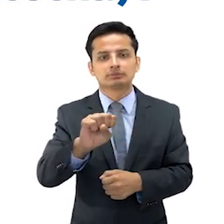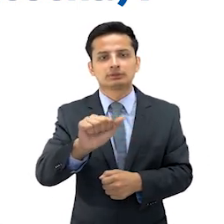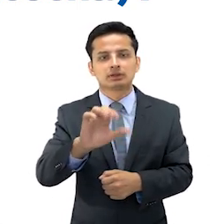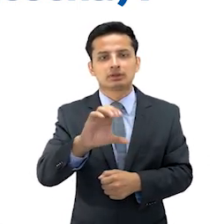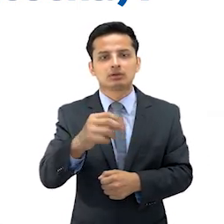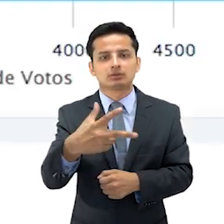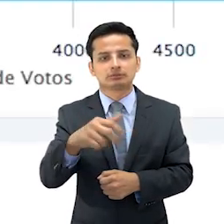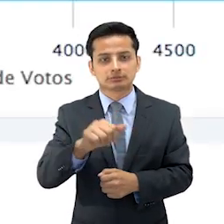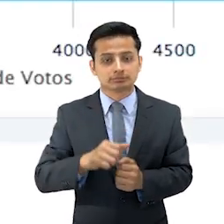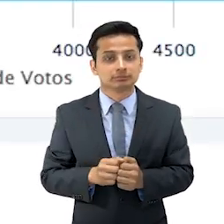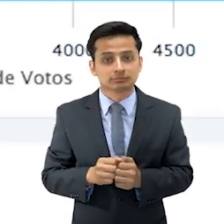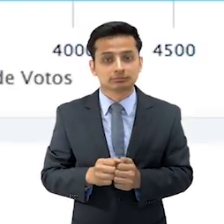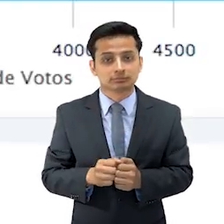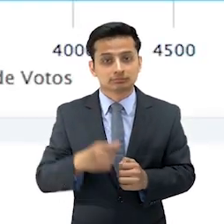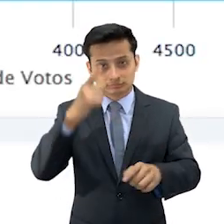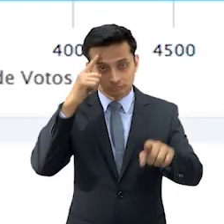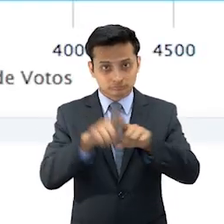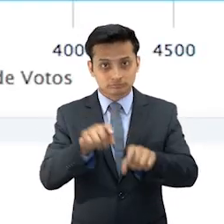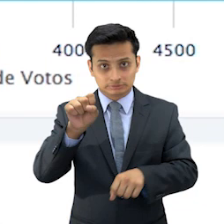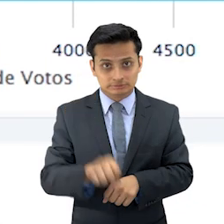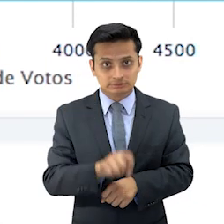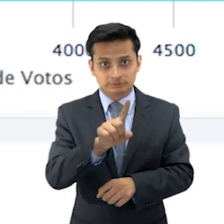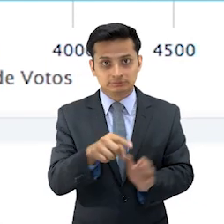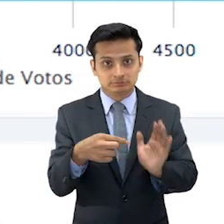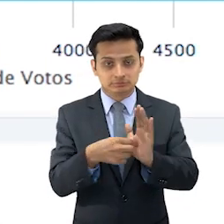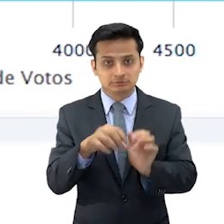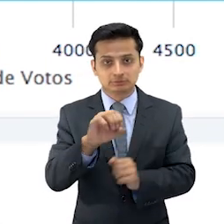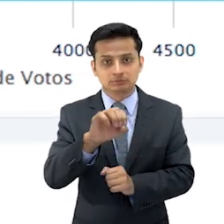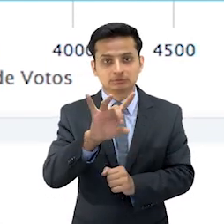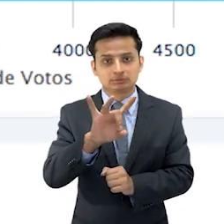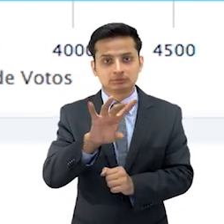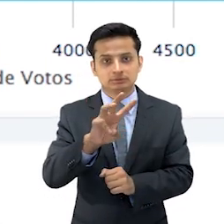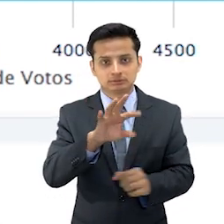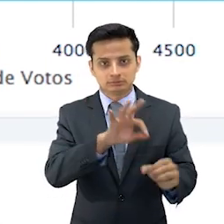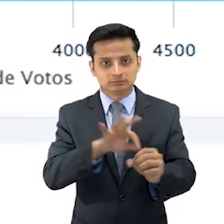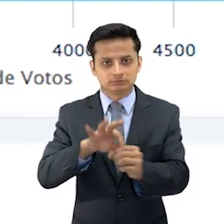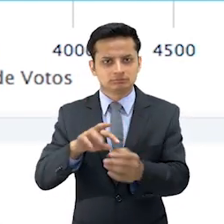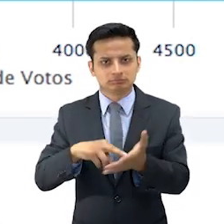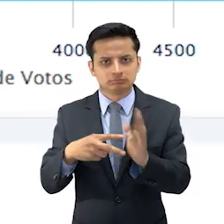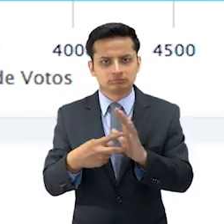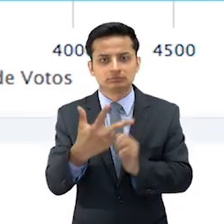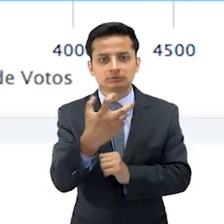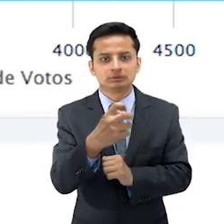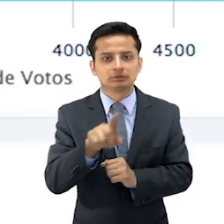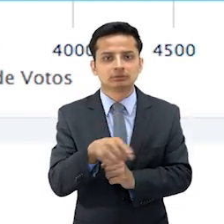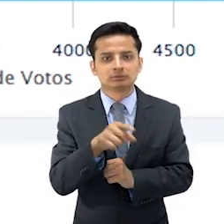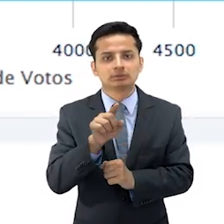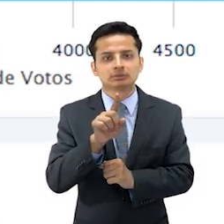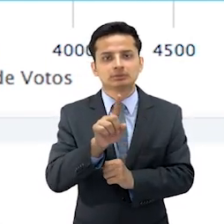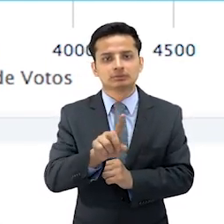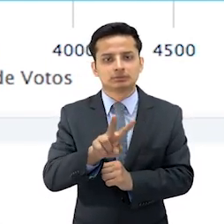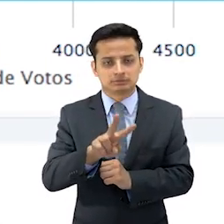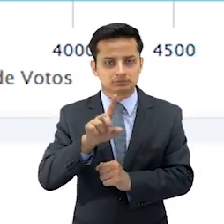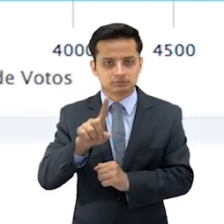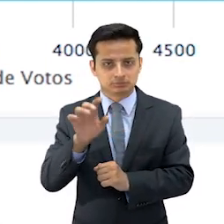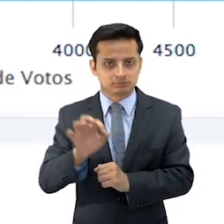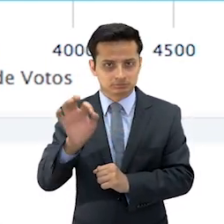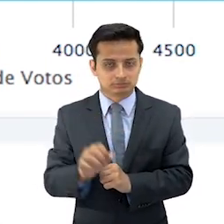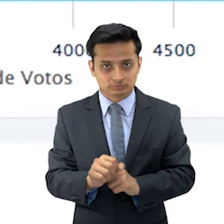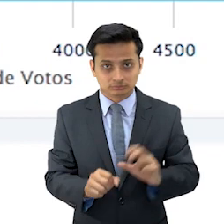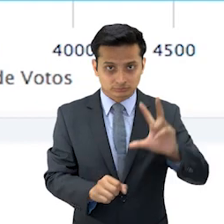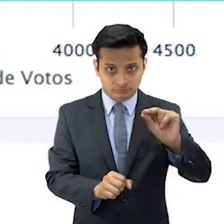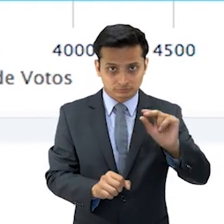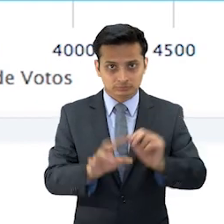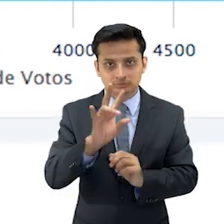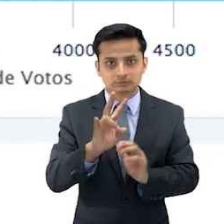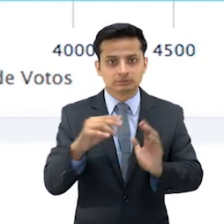de Quimsacocha, consignándose a favor del sí 1.086 votos, es decir, el 13,21%, y a